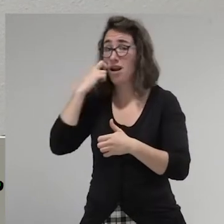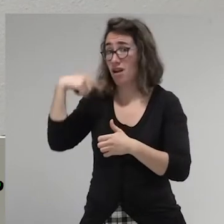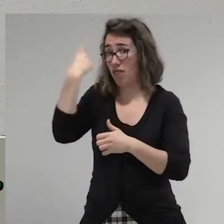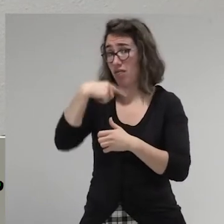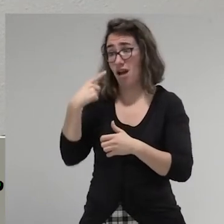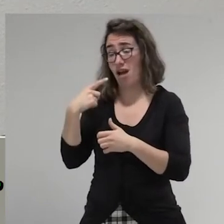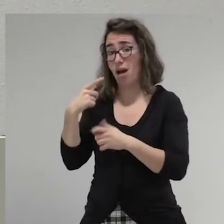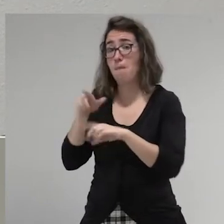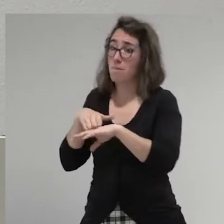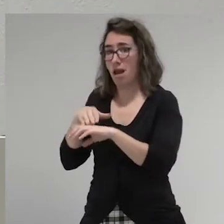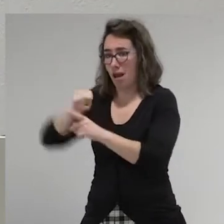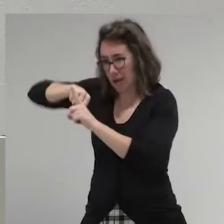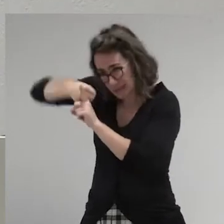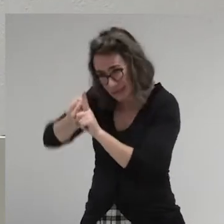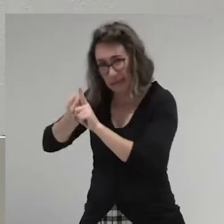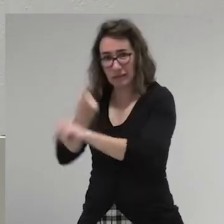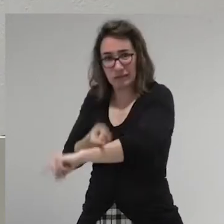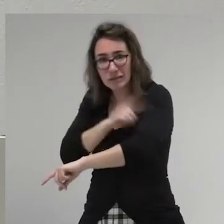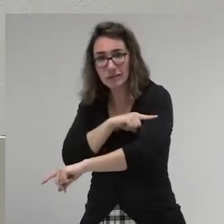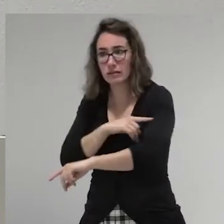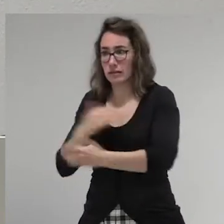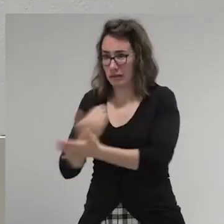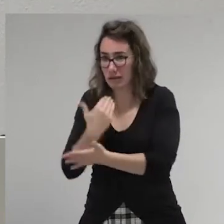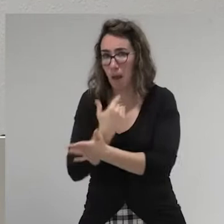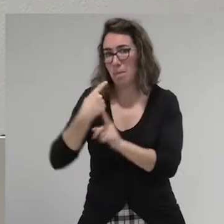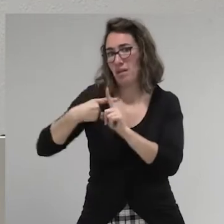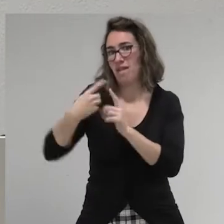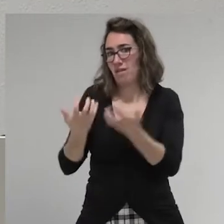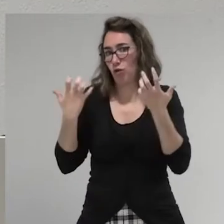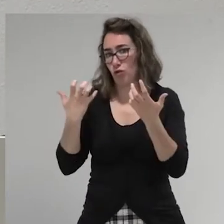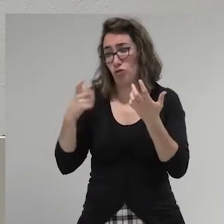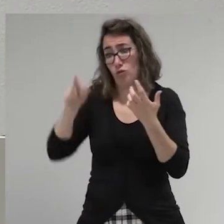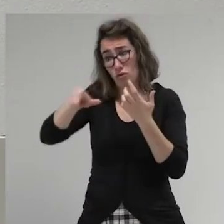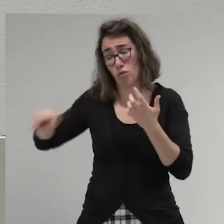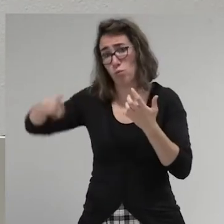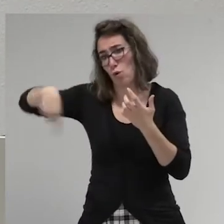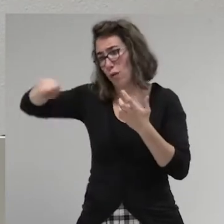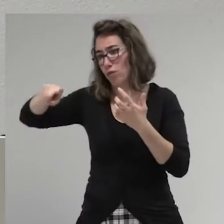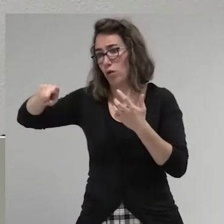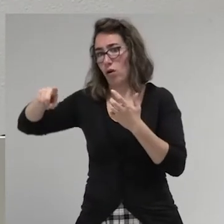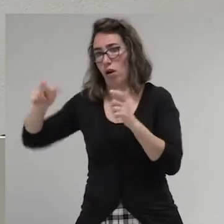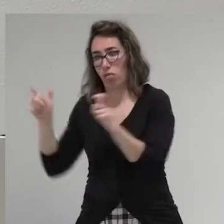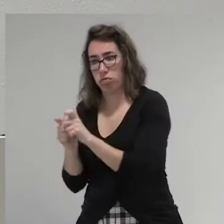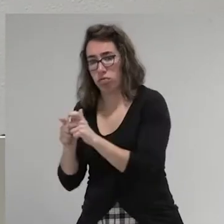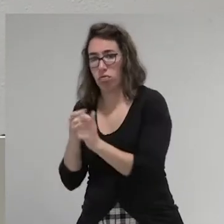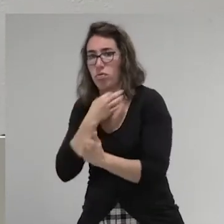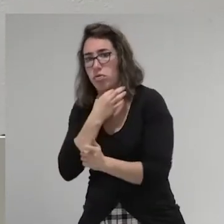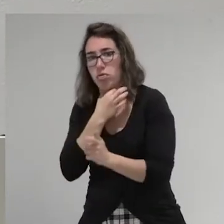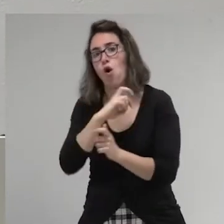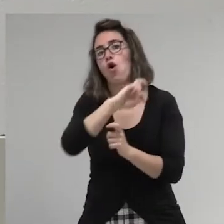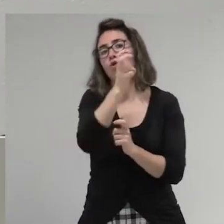y superexplotación y margen de beneficio en unas poblaciones comparadas con otras, no solo a nivel local, sino a